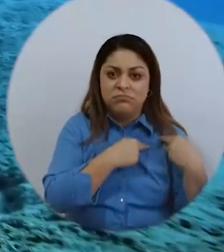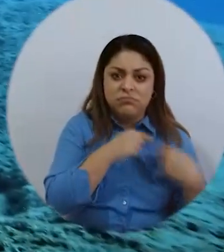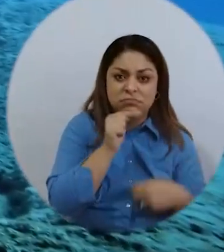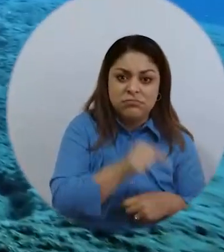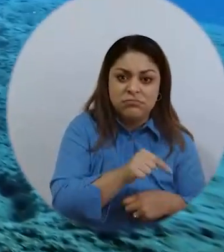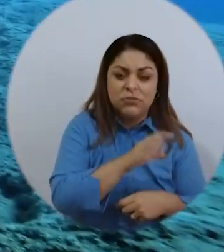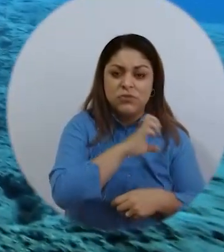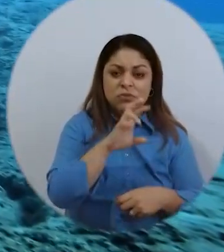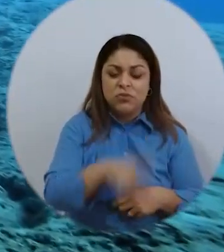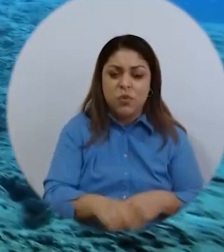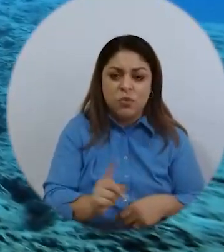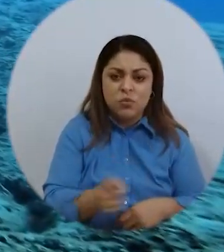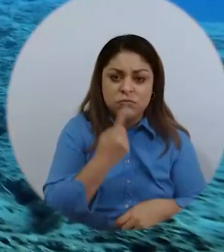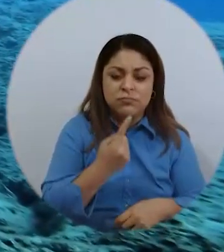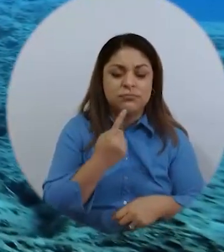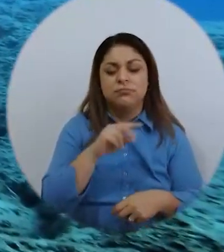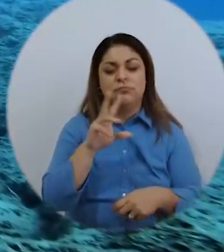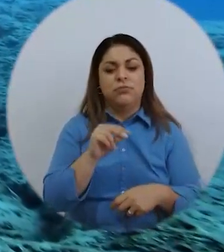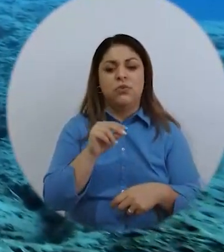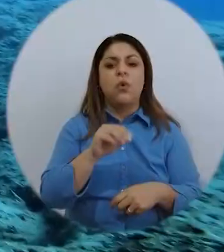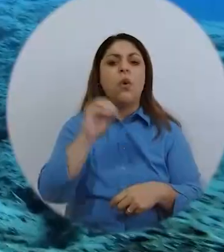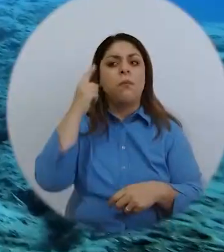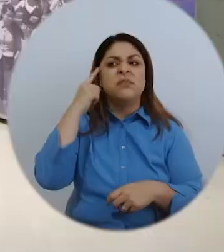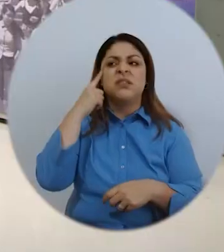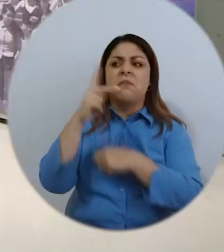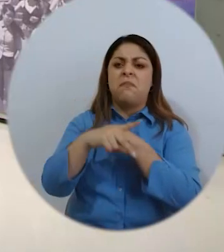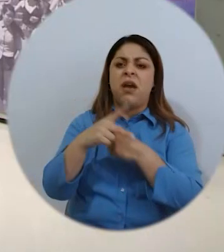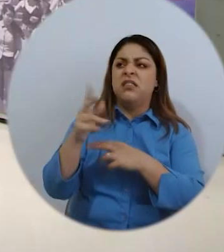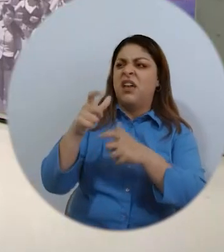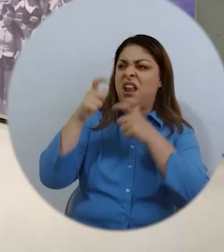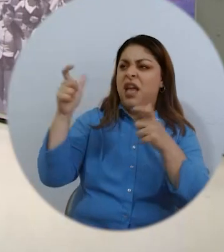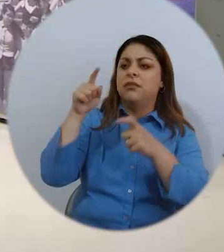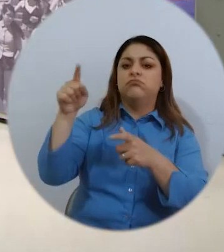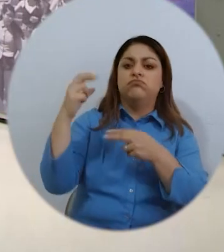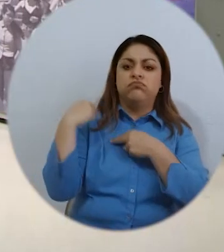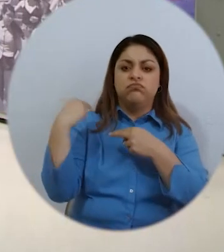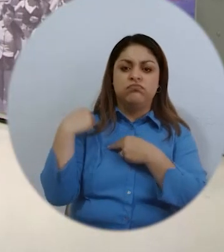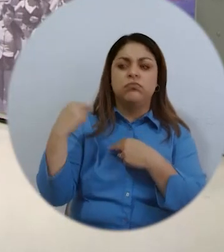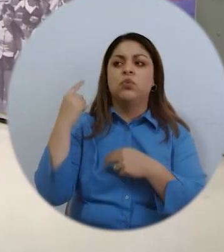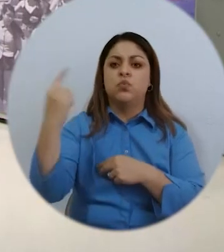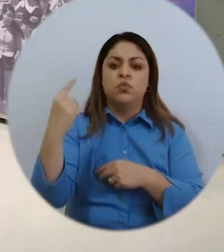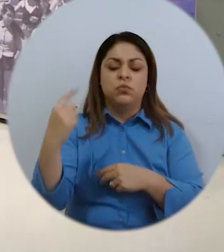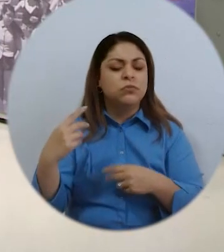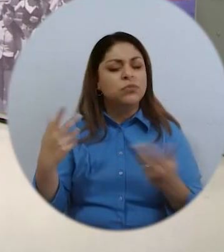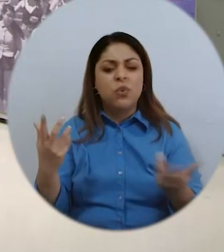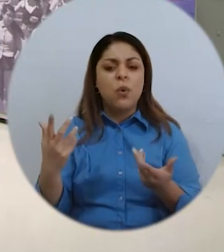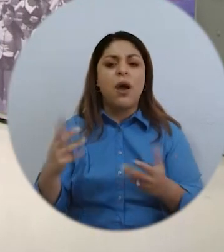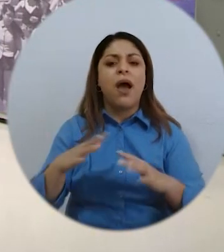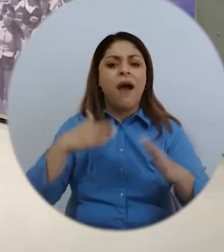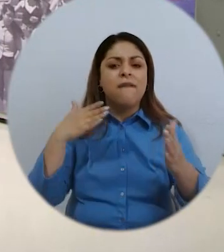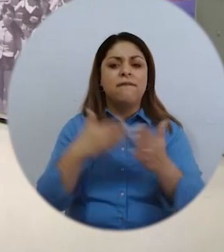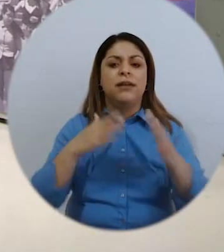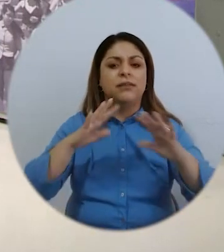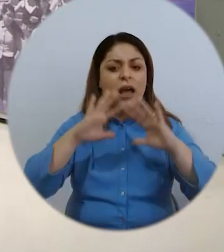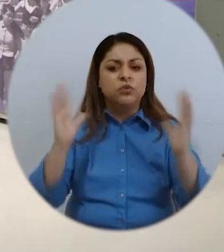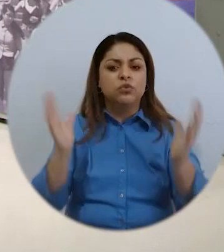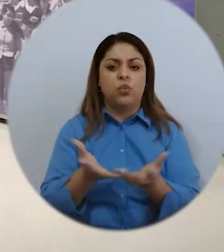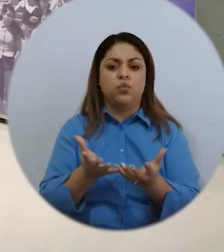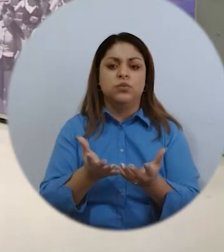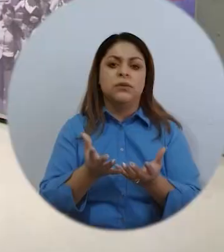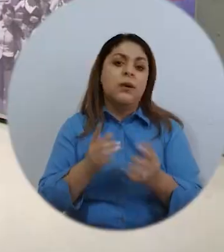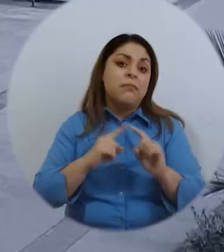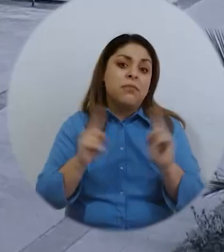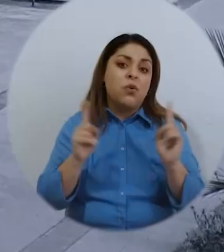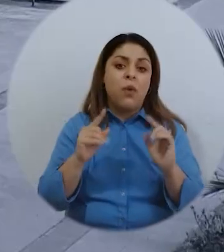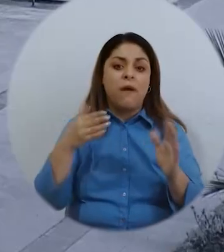a Costa Rica, no es solo un tema que le compete, por ejemplo, a un país grande o pequeño, es decir, nos afecta a todos. ¿Cuál es el problema? Que nos